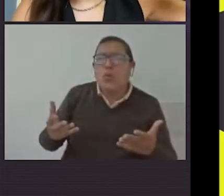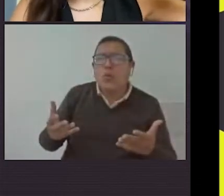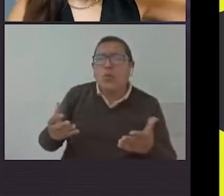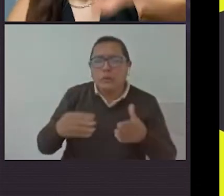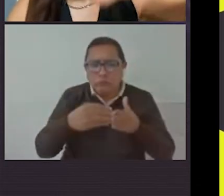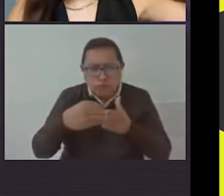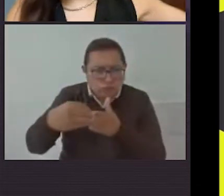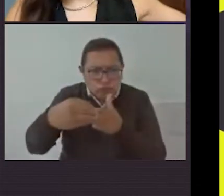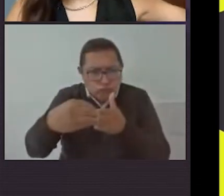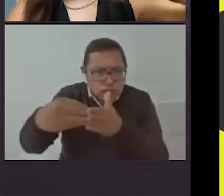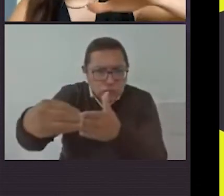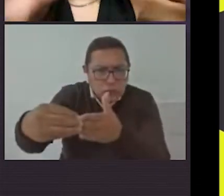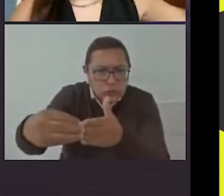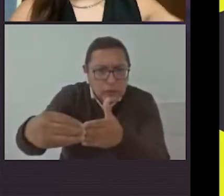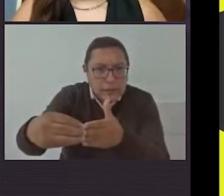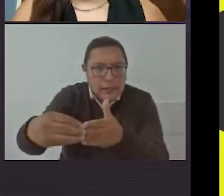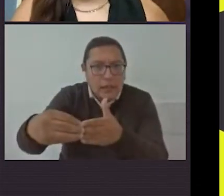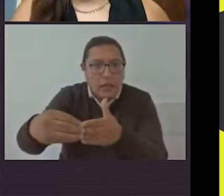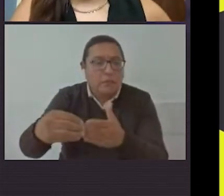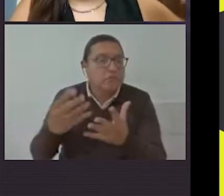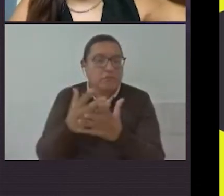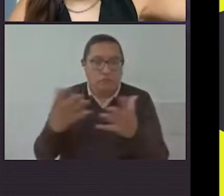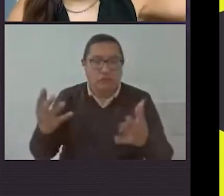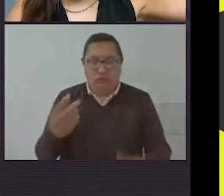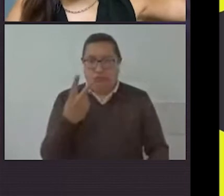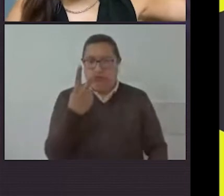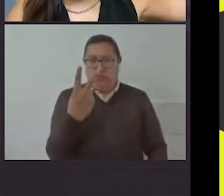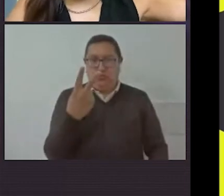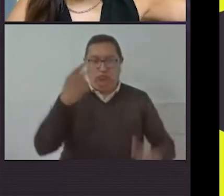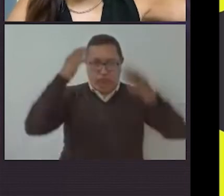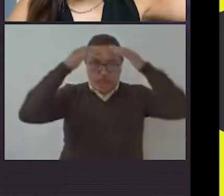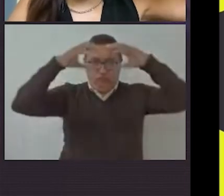Bueno, tenemos dos hemisferios,